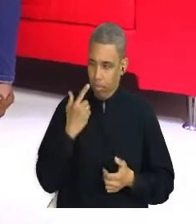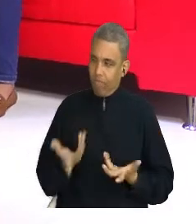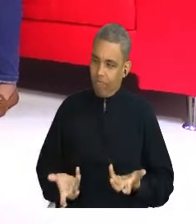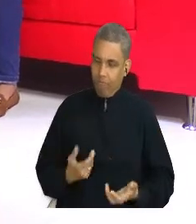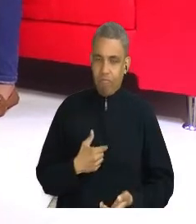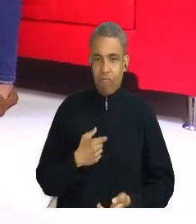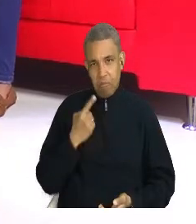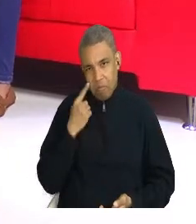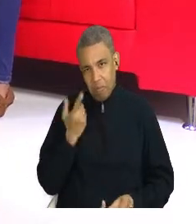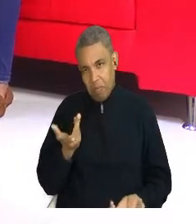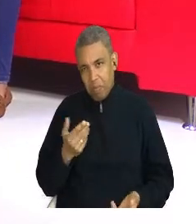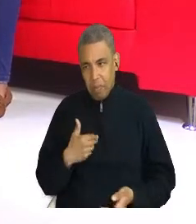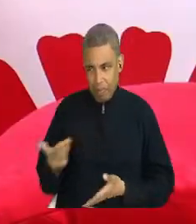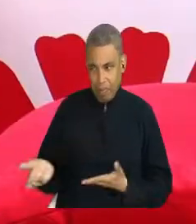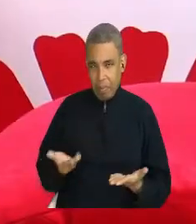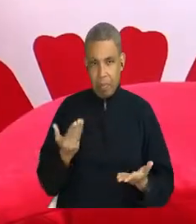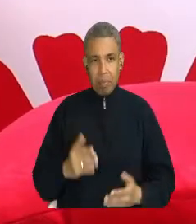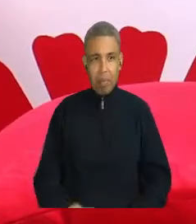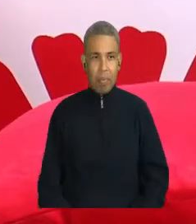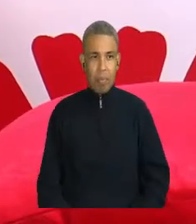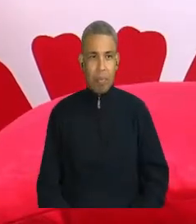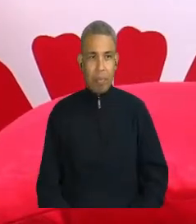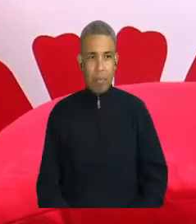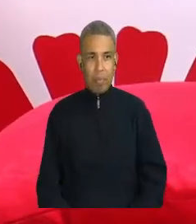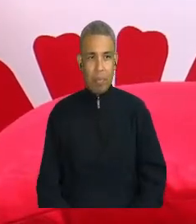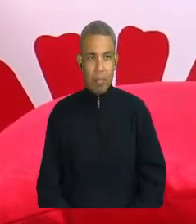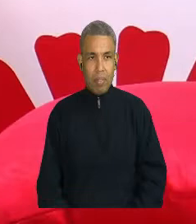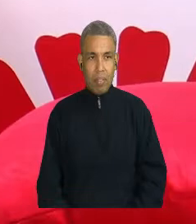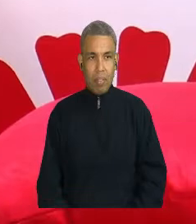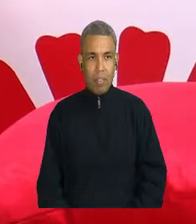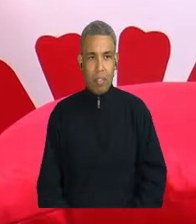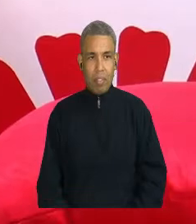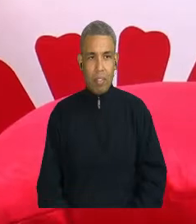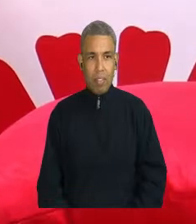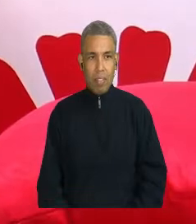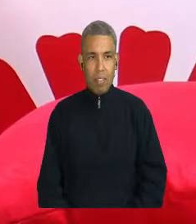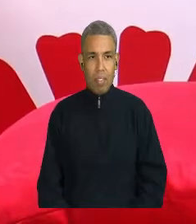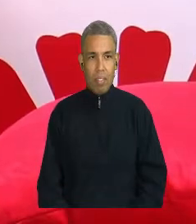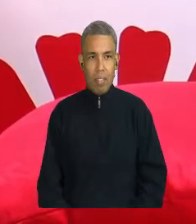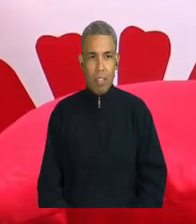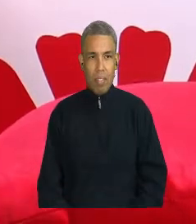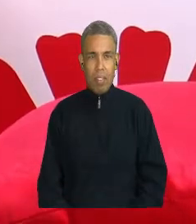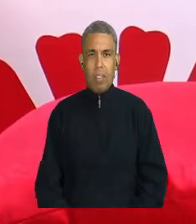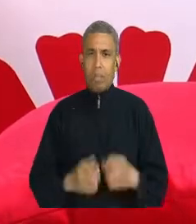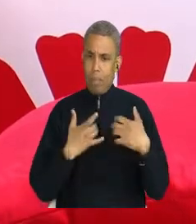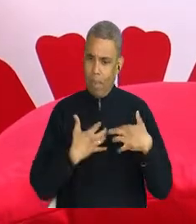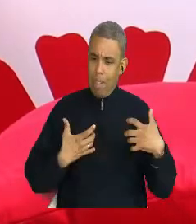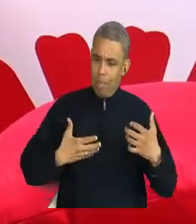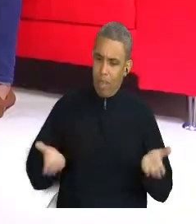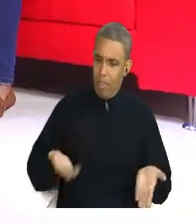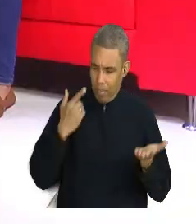tú de bonito. Y sé que nuestros televidentes también estarán diciendo, bueno, por ese muchacho habla que canta y que canta, que cante.